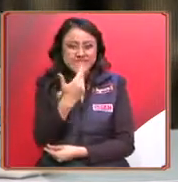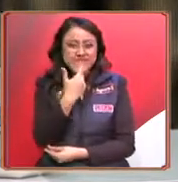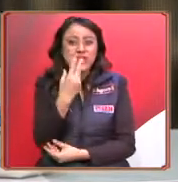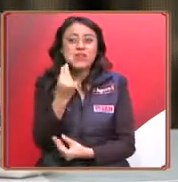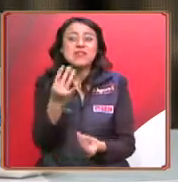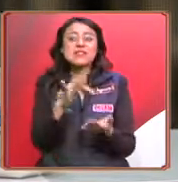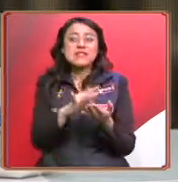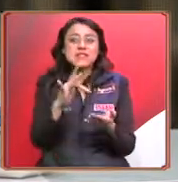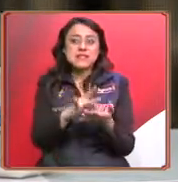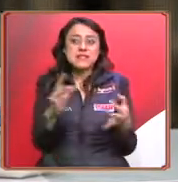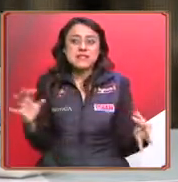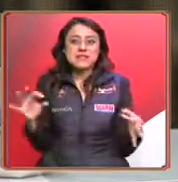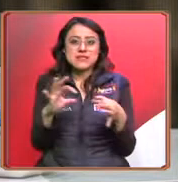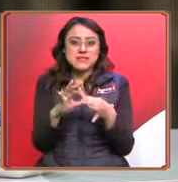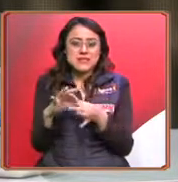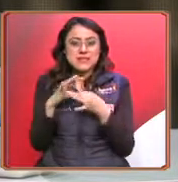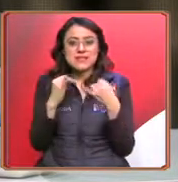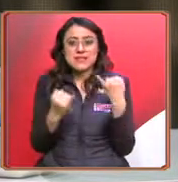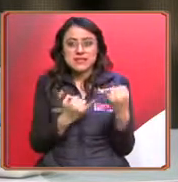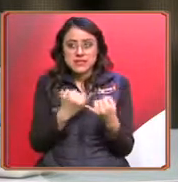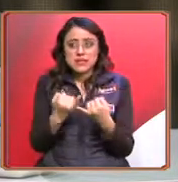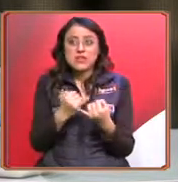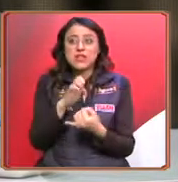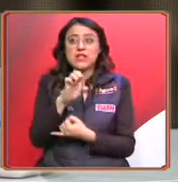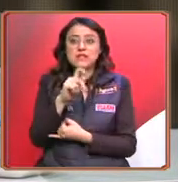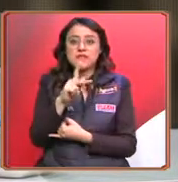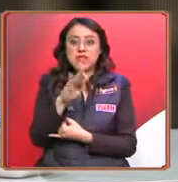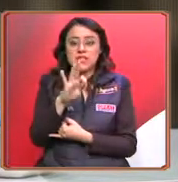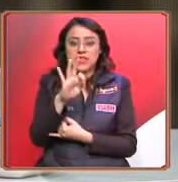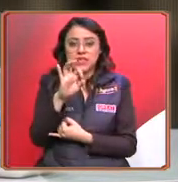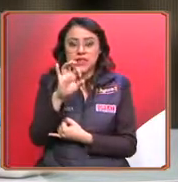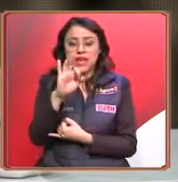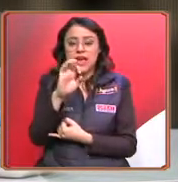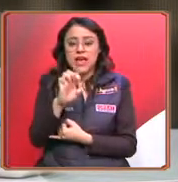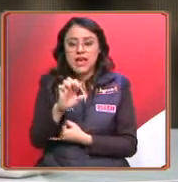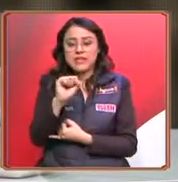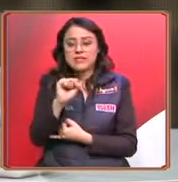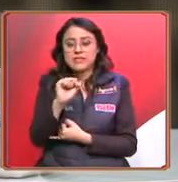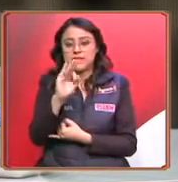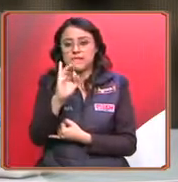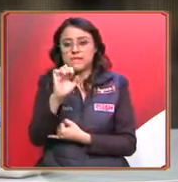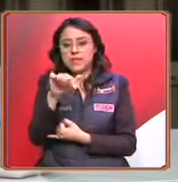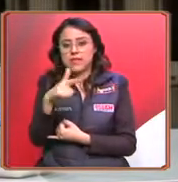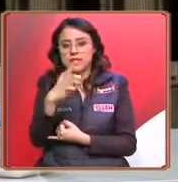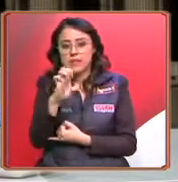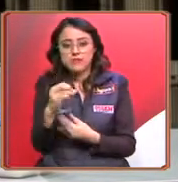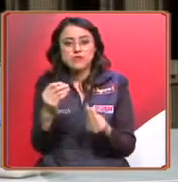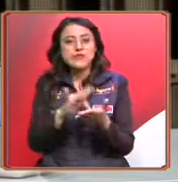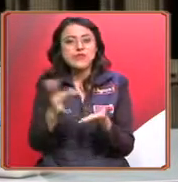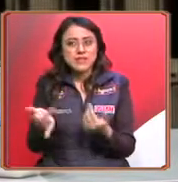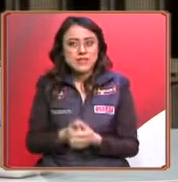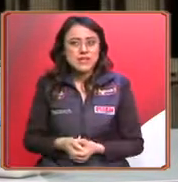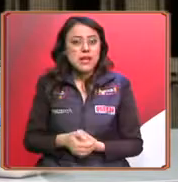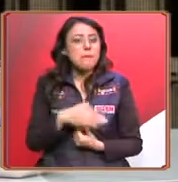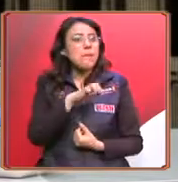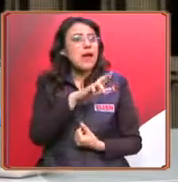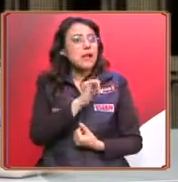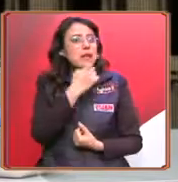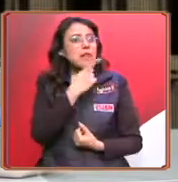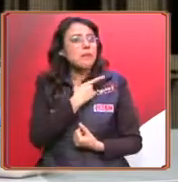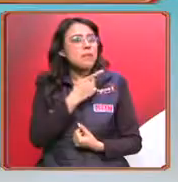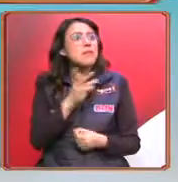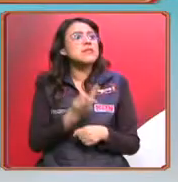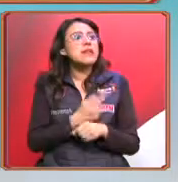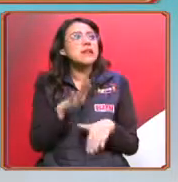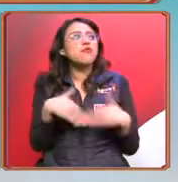por sumarse con nosotros a la familia de Editorial Esfinge, sumarse a este Juguetón. María Parrea, ¿qué pasa allá